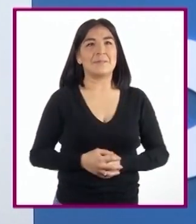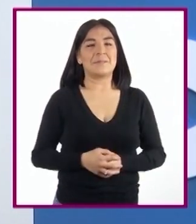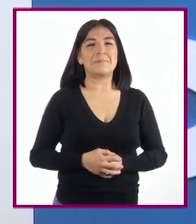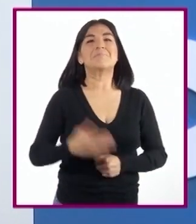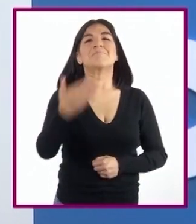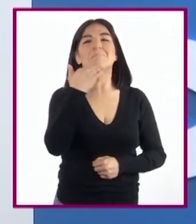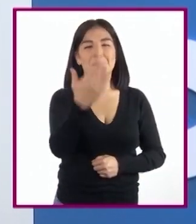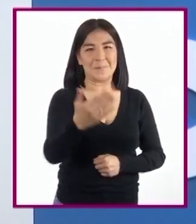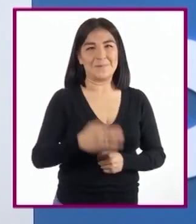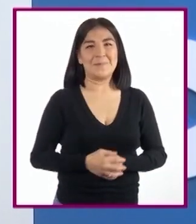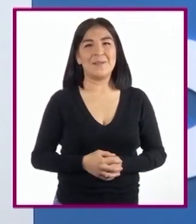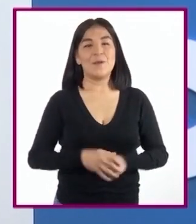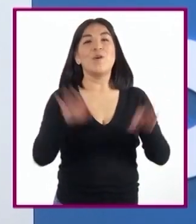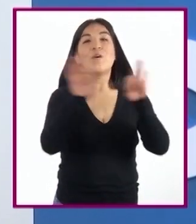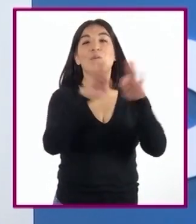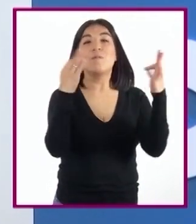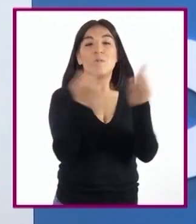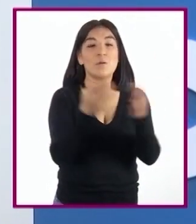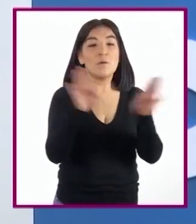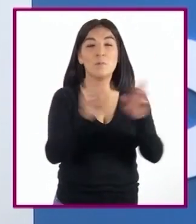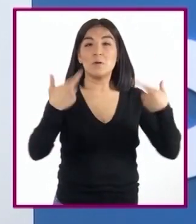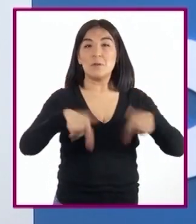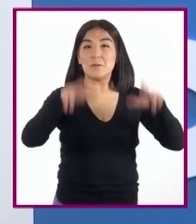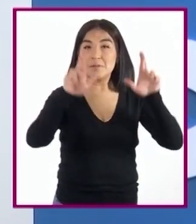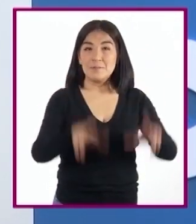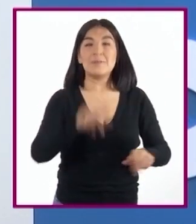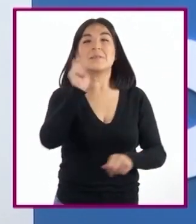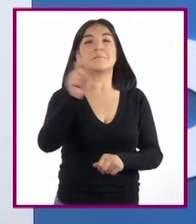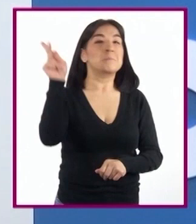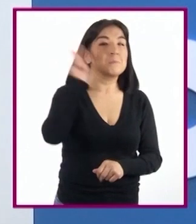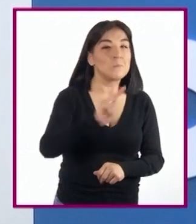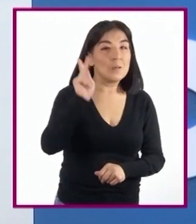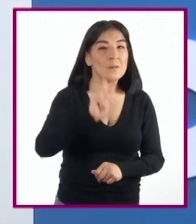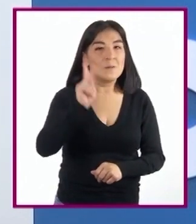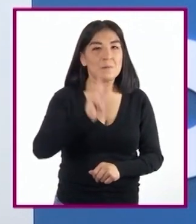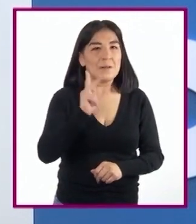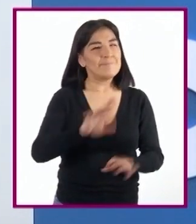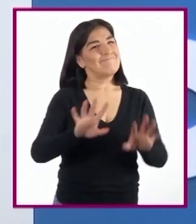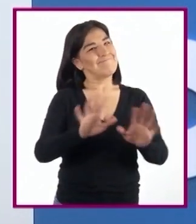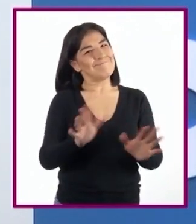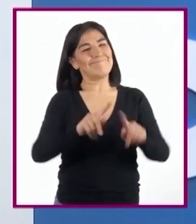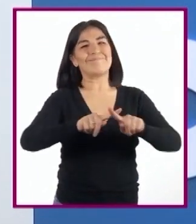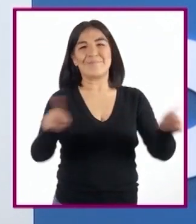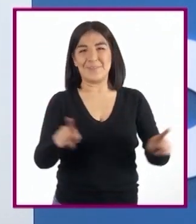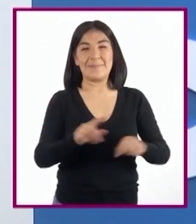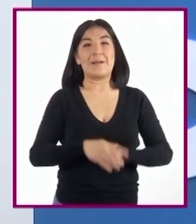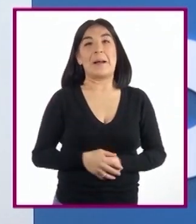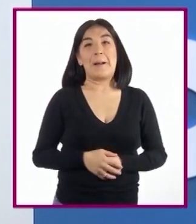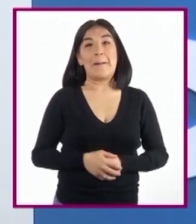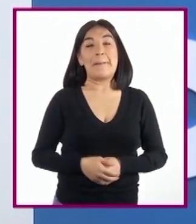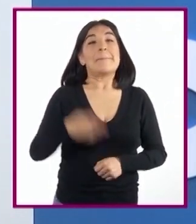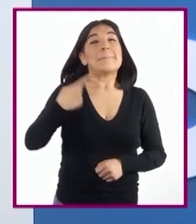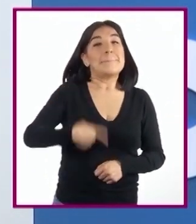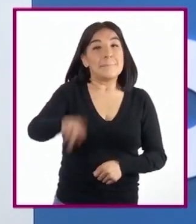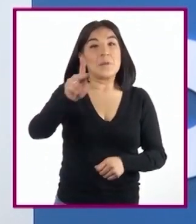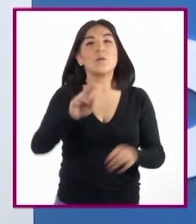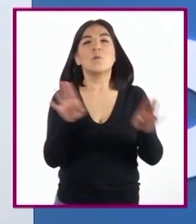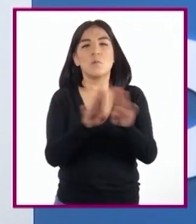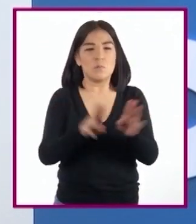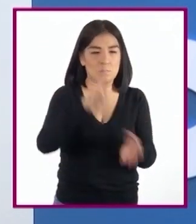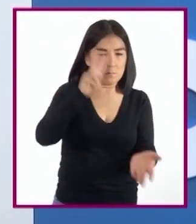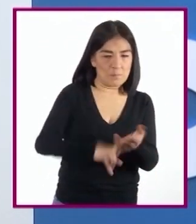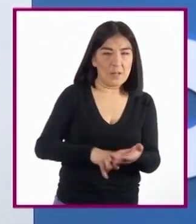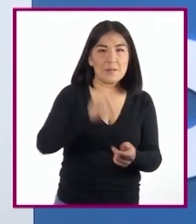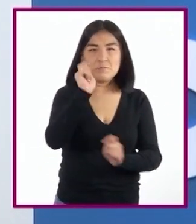Muy bien, la forma en que se representa una probabilidad es distinta, pero su valor o